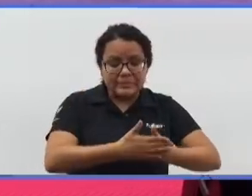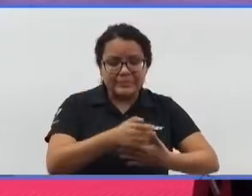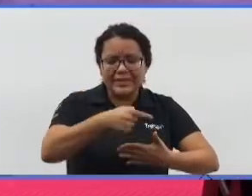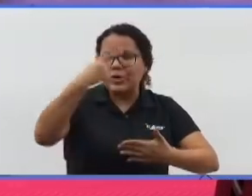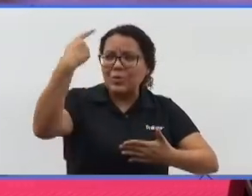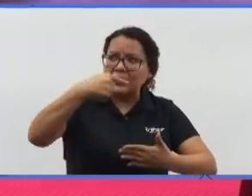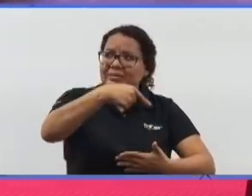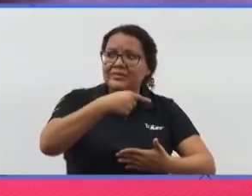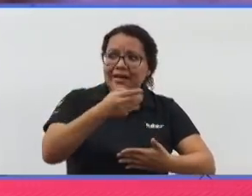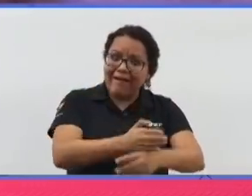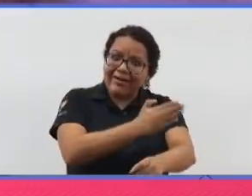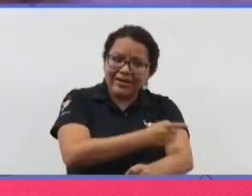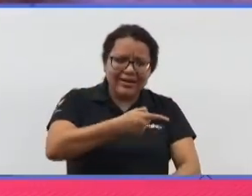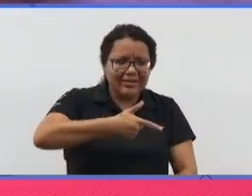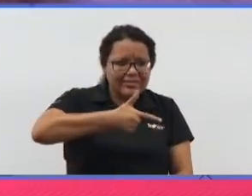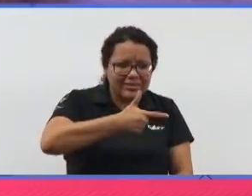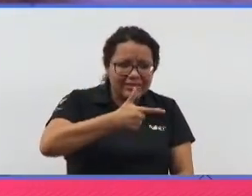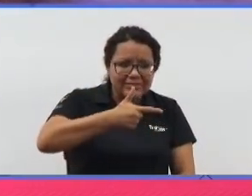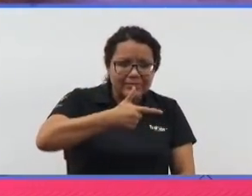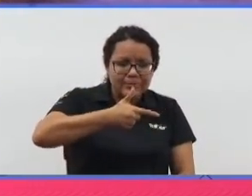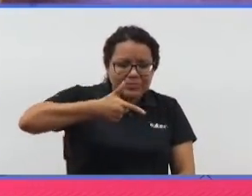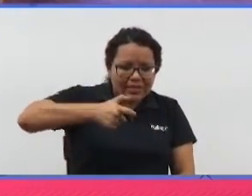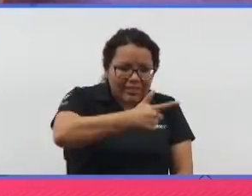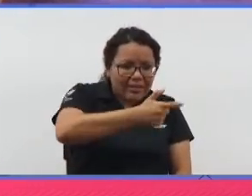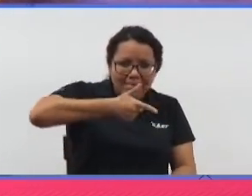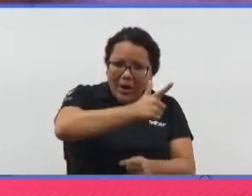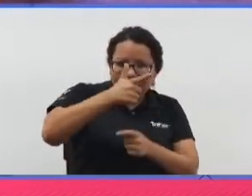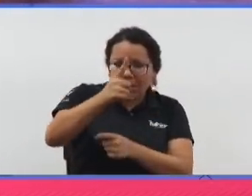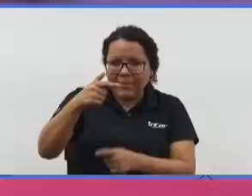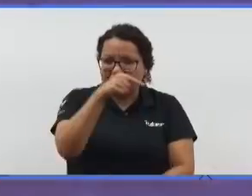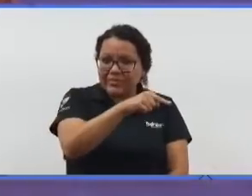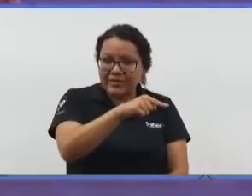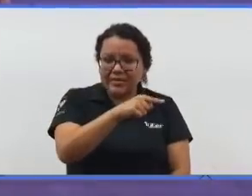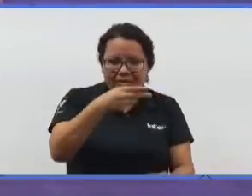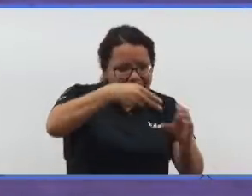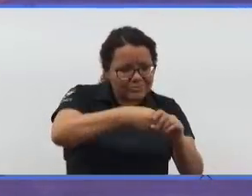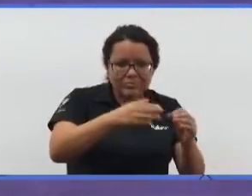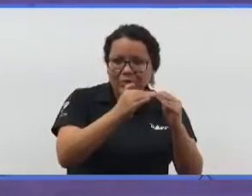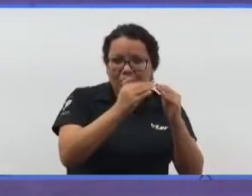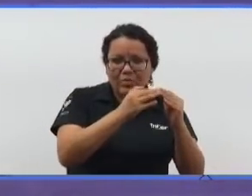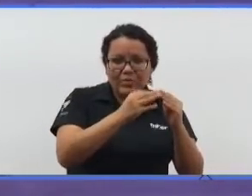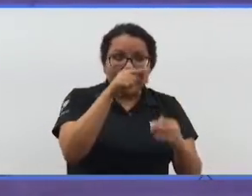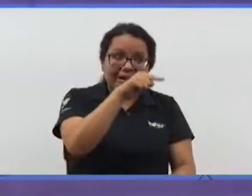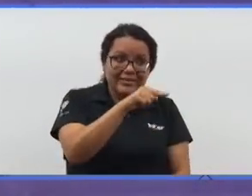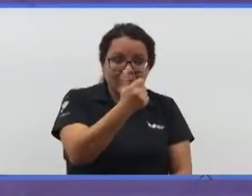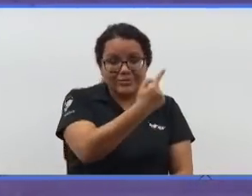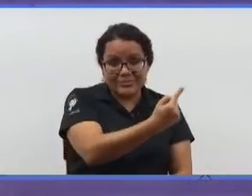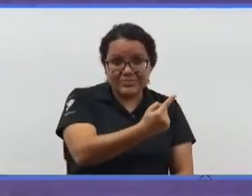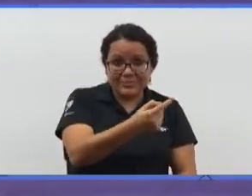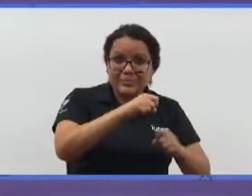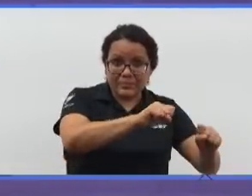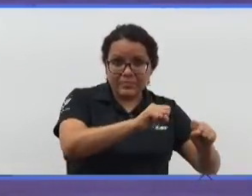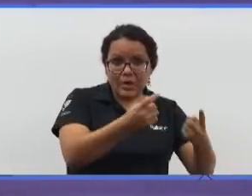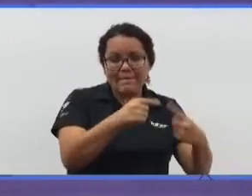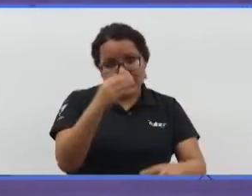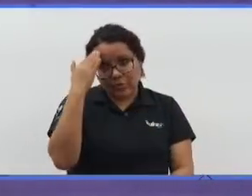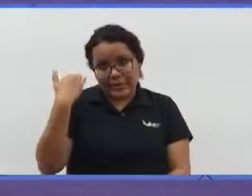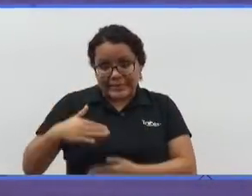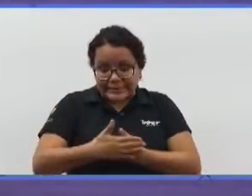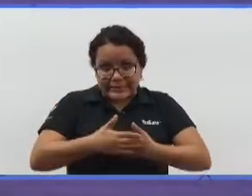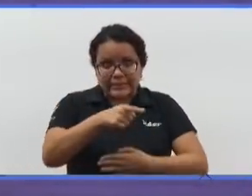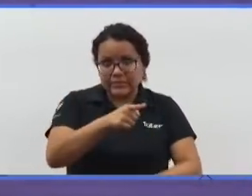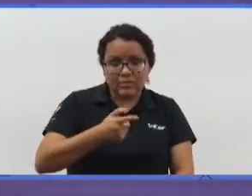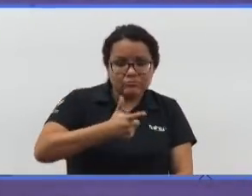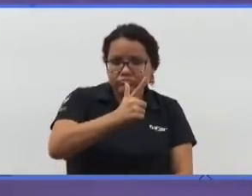participó en un asalto y en ese asalto hubo disparos y con esos disparos perdió la vida una persona ella no disparó ella sólo